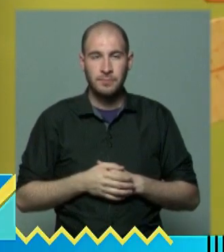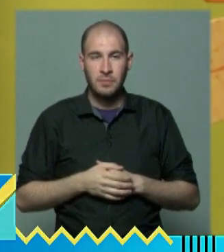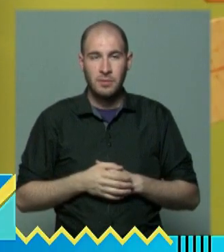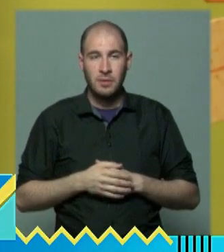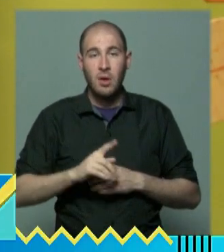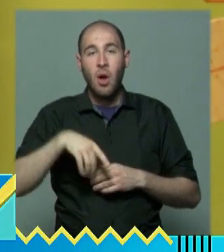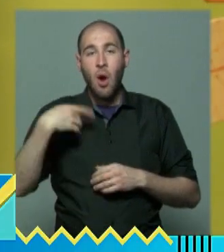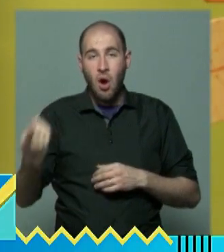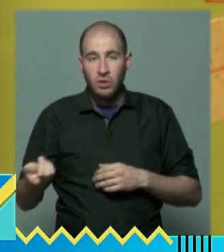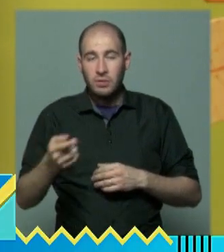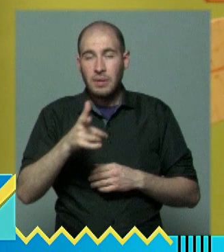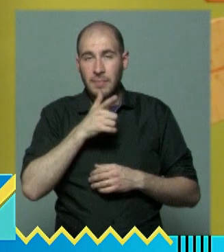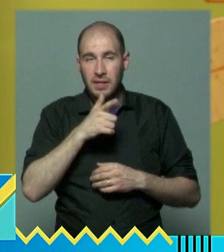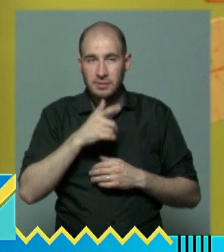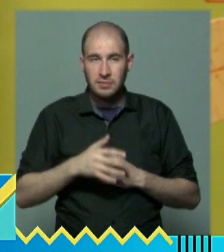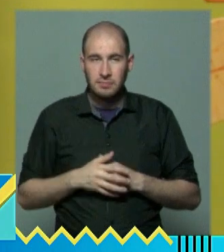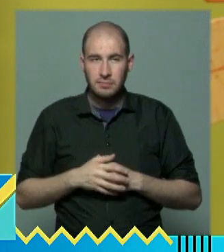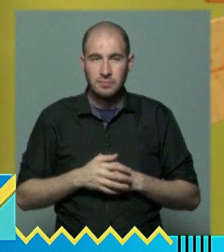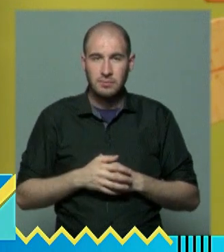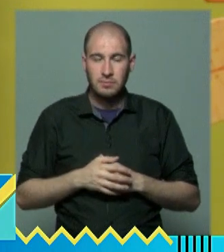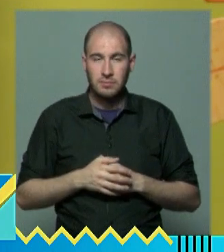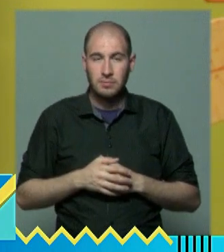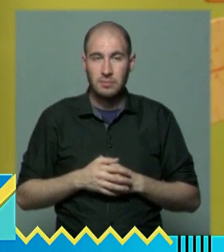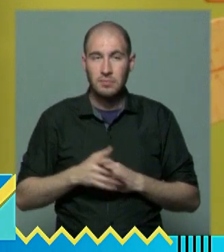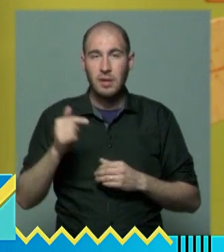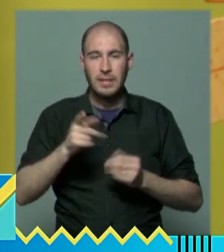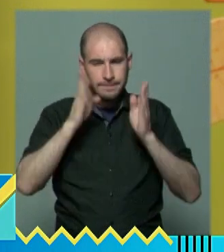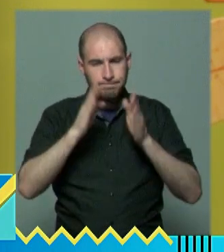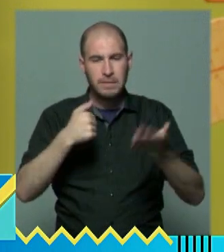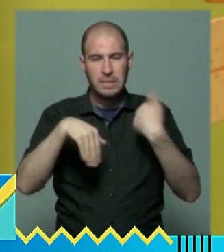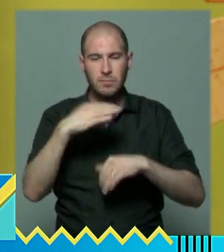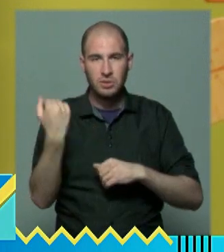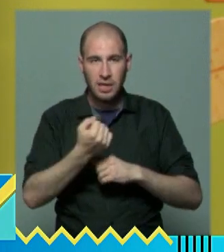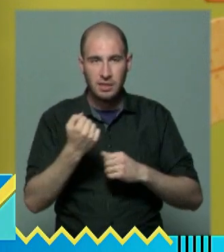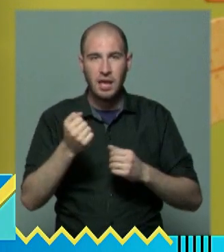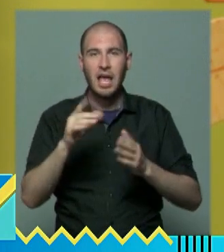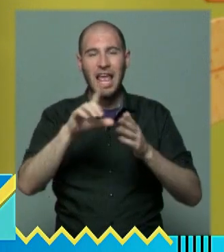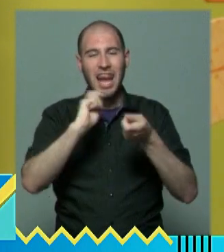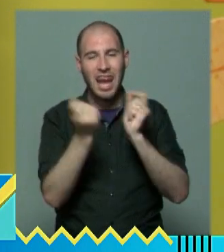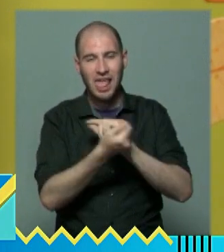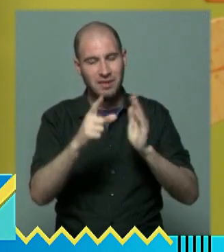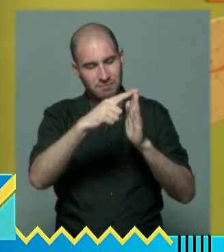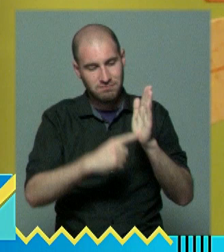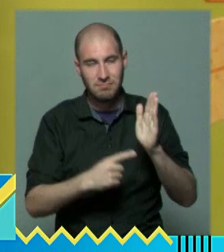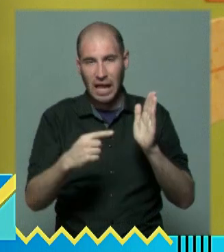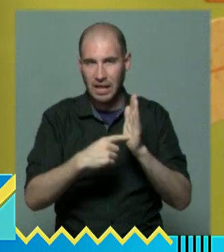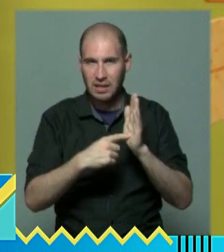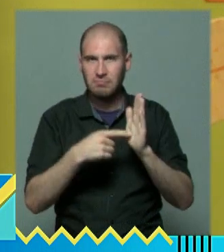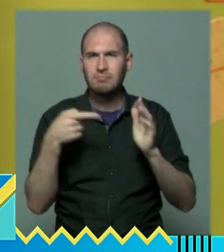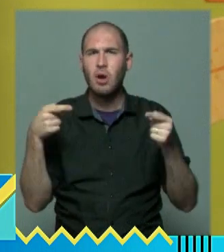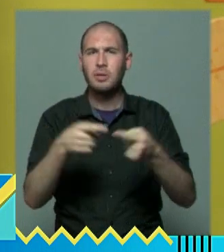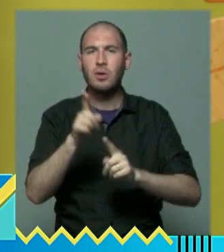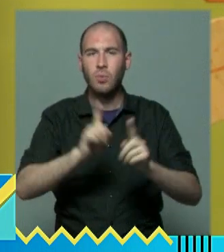El resto, yo creo que por ahí hay que hacer más hincapié en el espíritu de la reforma, que en realidad apunta